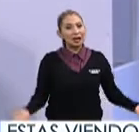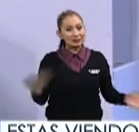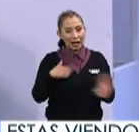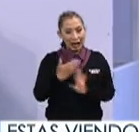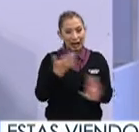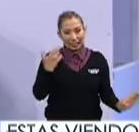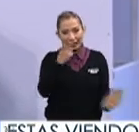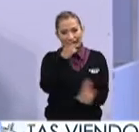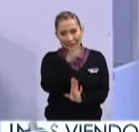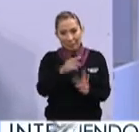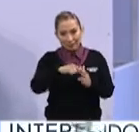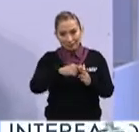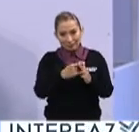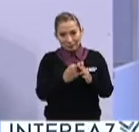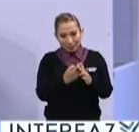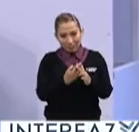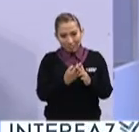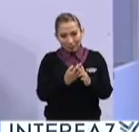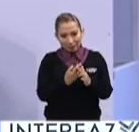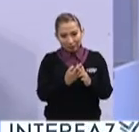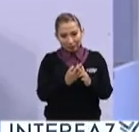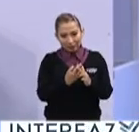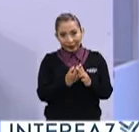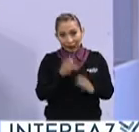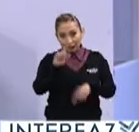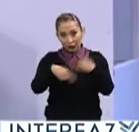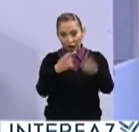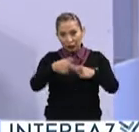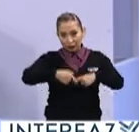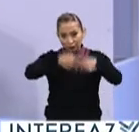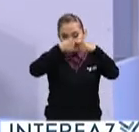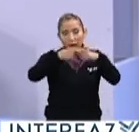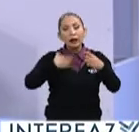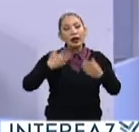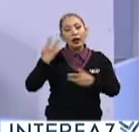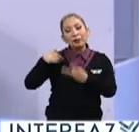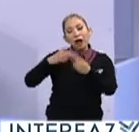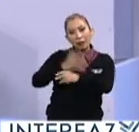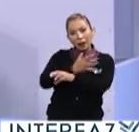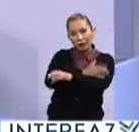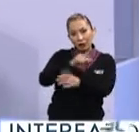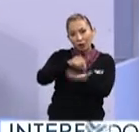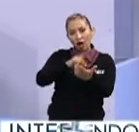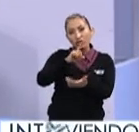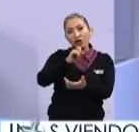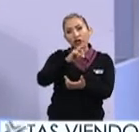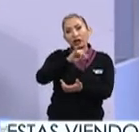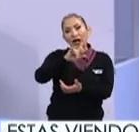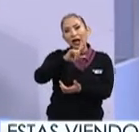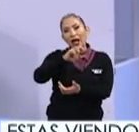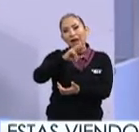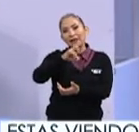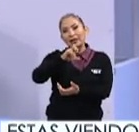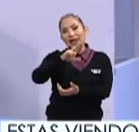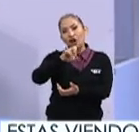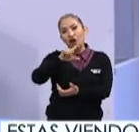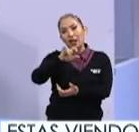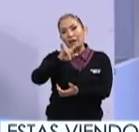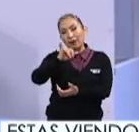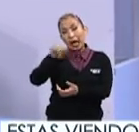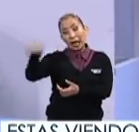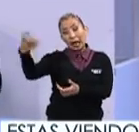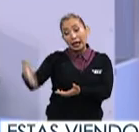Y lo que ya les había comentado antes de iniciar, antes de irnos a pausa, se encuentra con nosotros en el estudio el doctor Javier Oliva Posada.